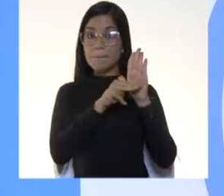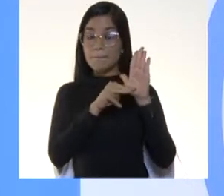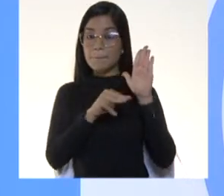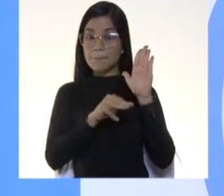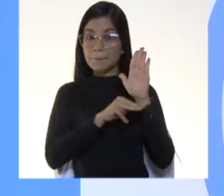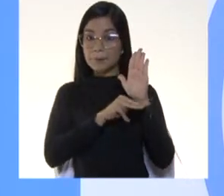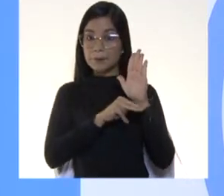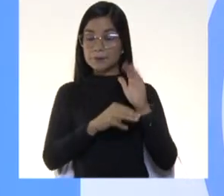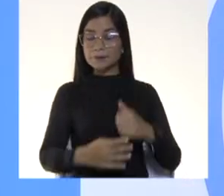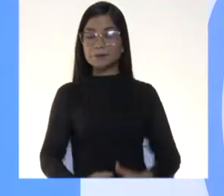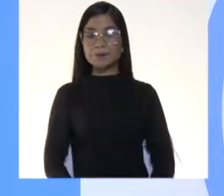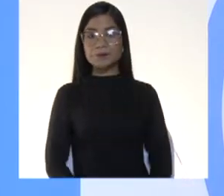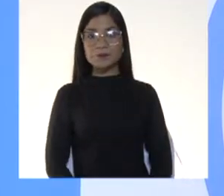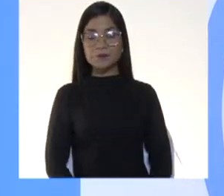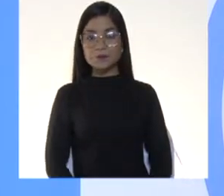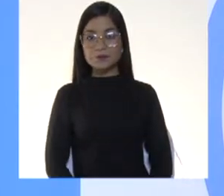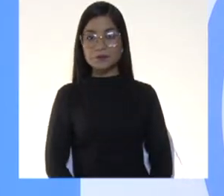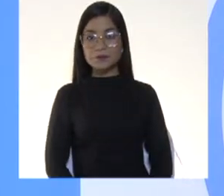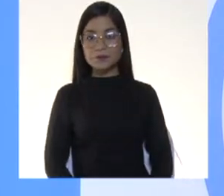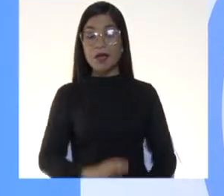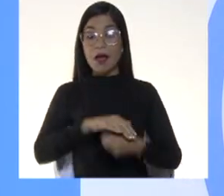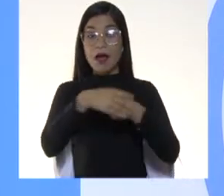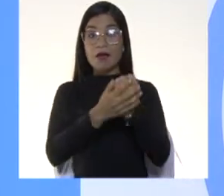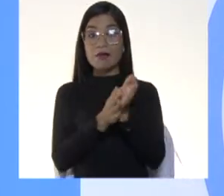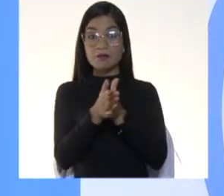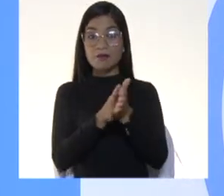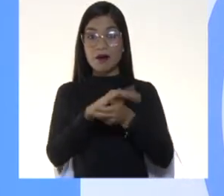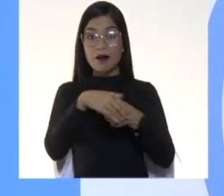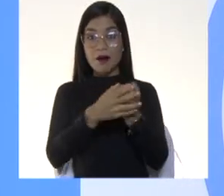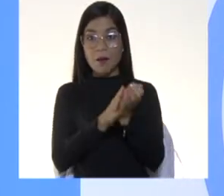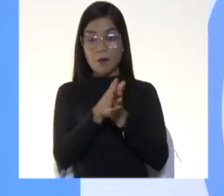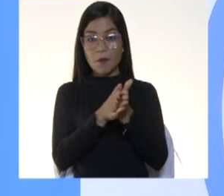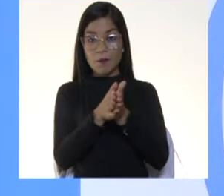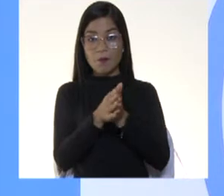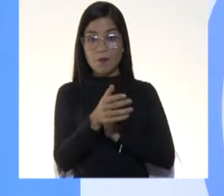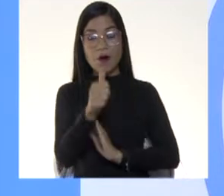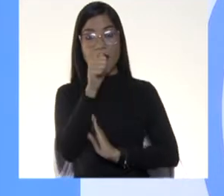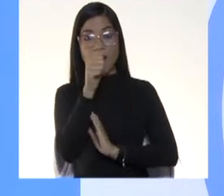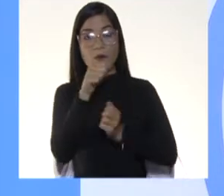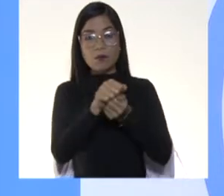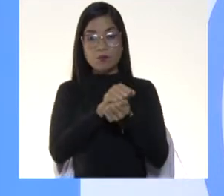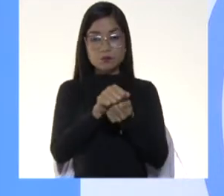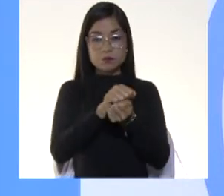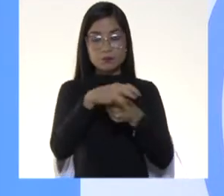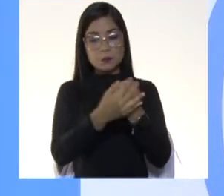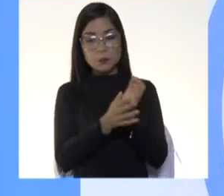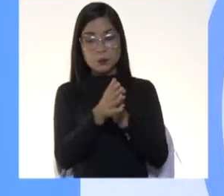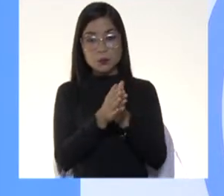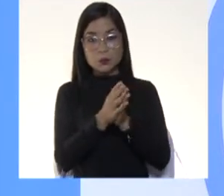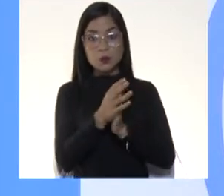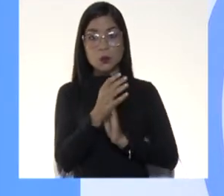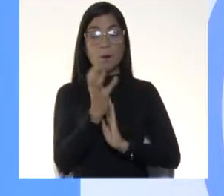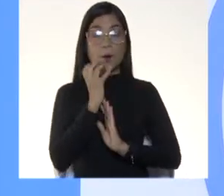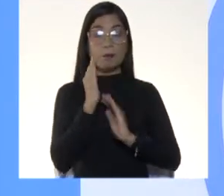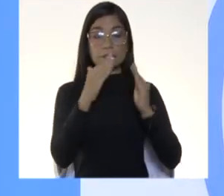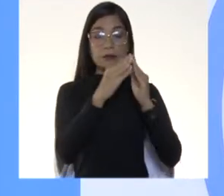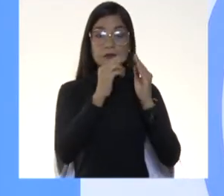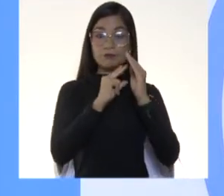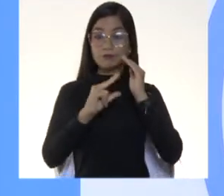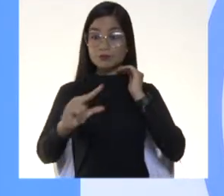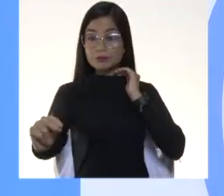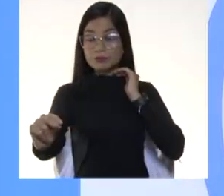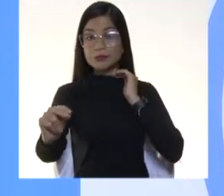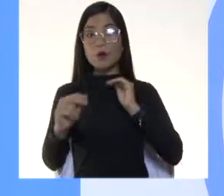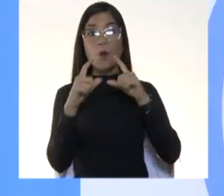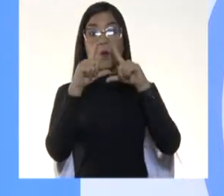hermosa que está en casita. Recuerden que debemos lavar frecuentemente nuestras manos con agua y jabón. Y si salimos de nuestra casa debemos usar correctamente